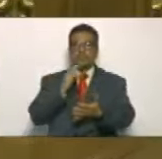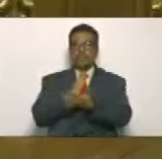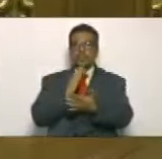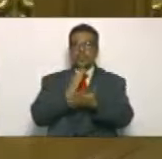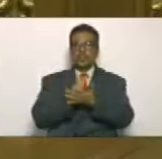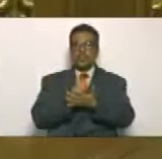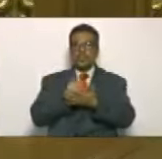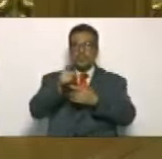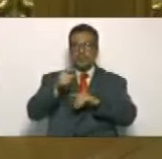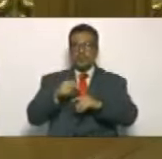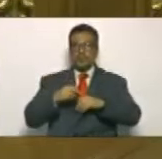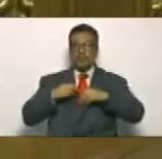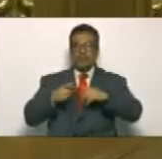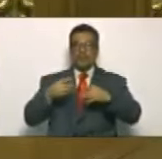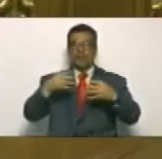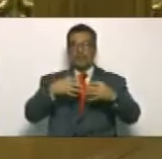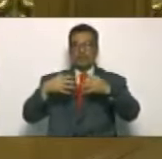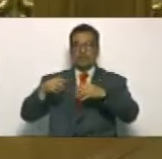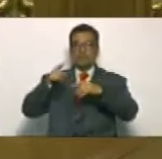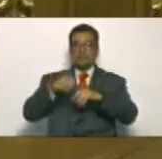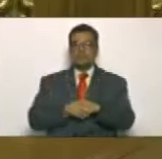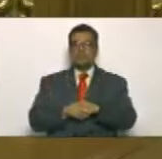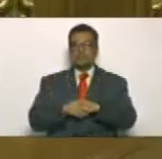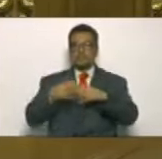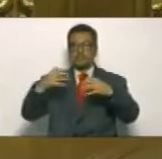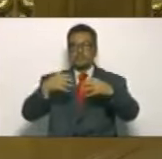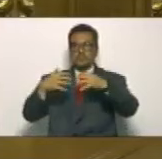siempre mantener el espíritu de lucha y de